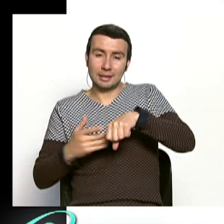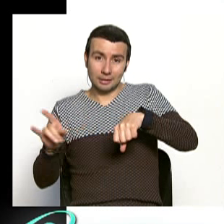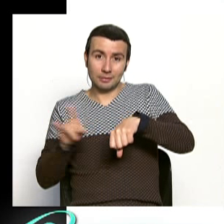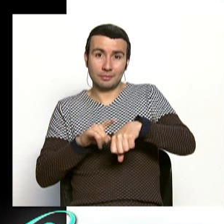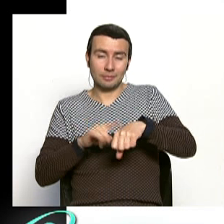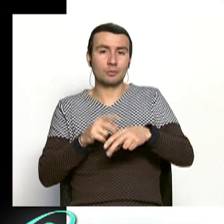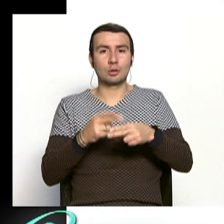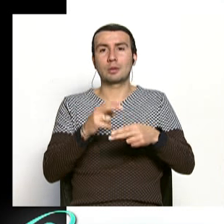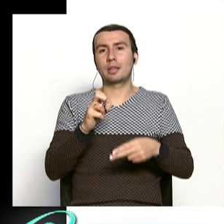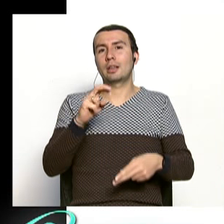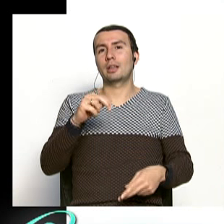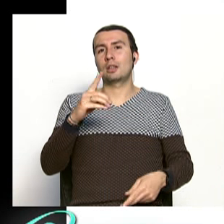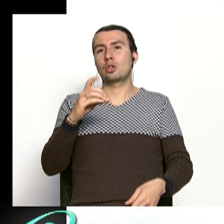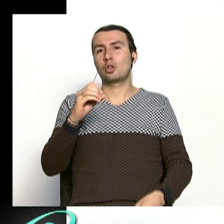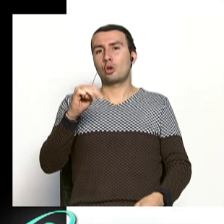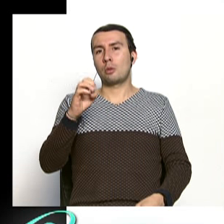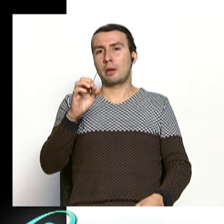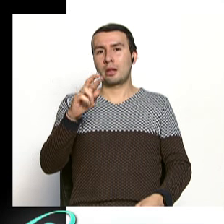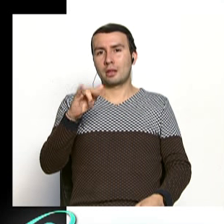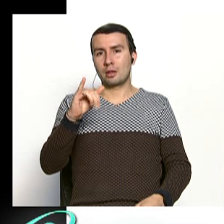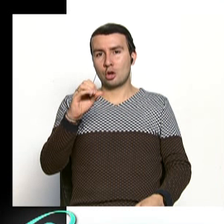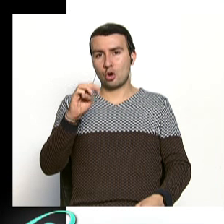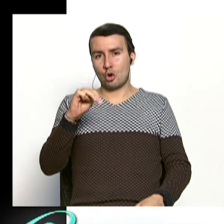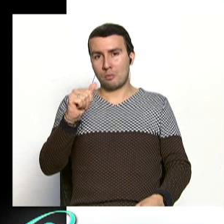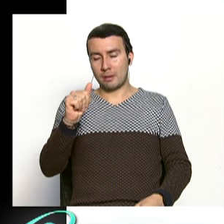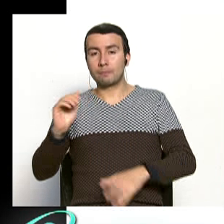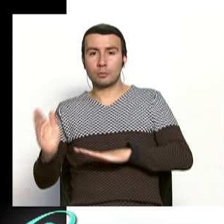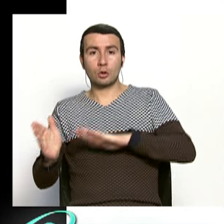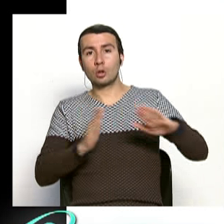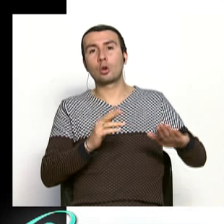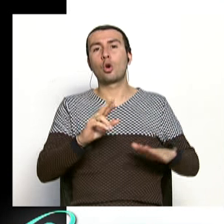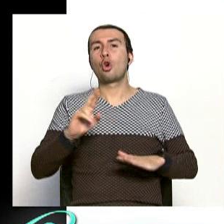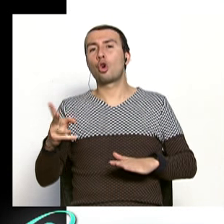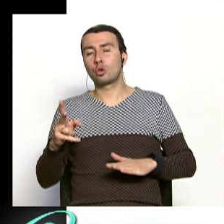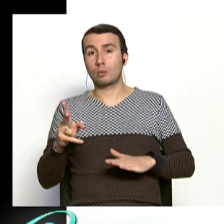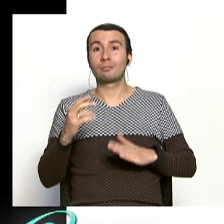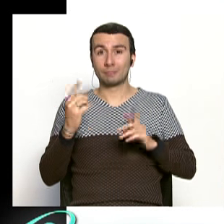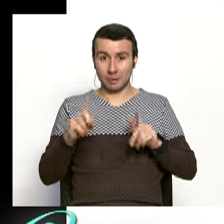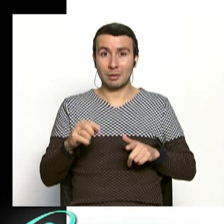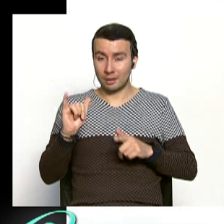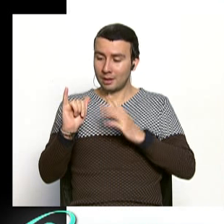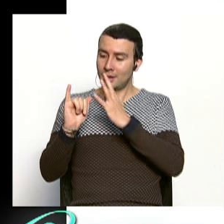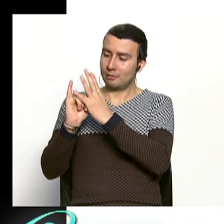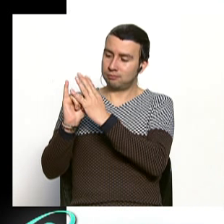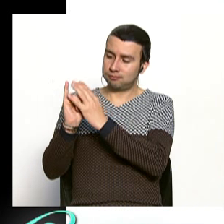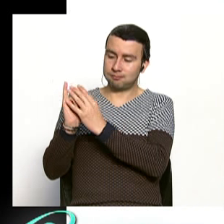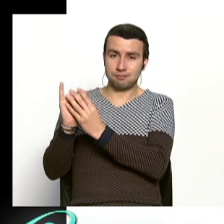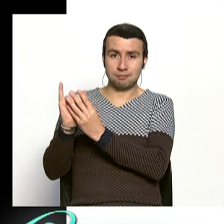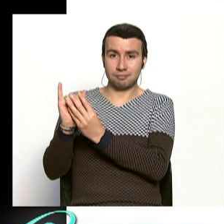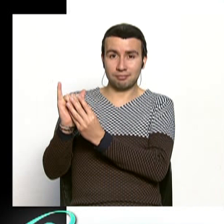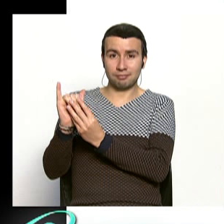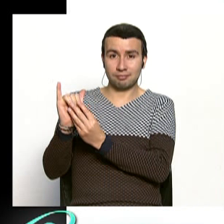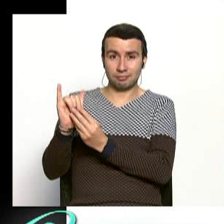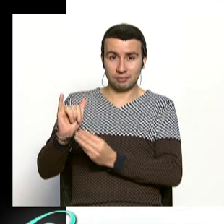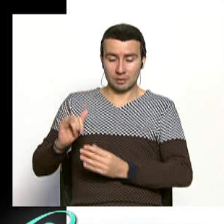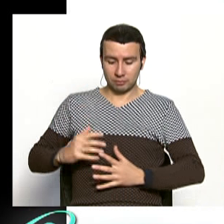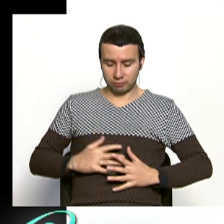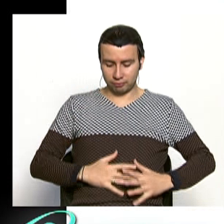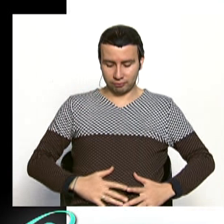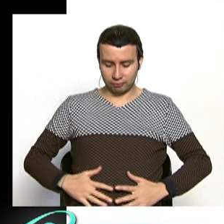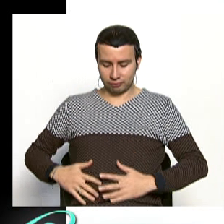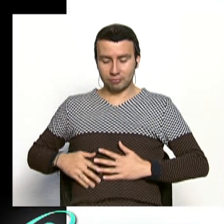endometrioma Hay una endometriosis que compromete eh ese tejido que les decía yo ahorita que recubre las vísceras que se llama